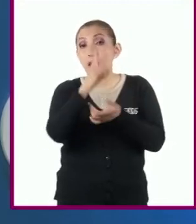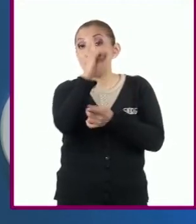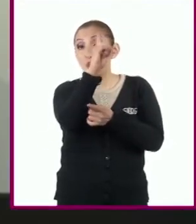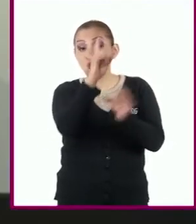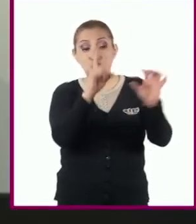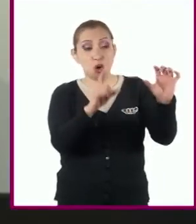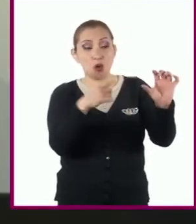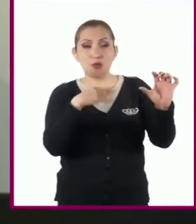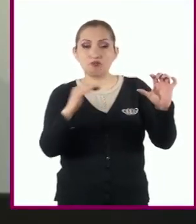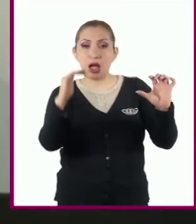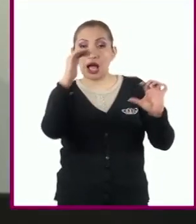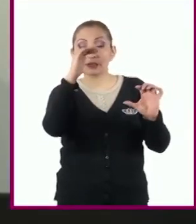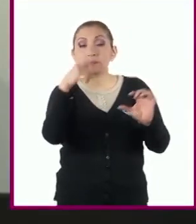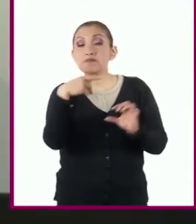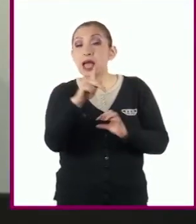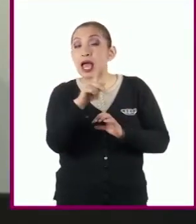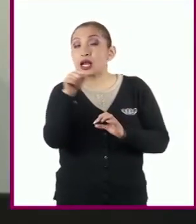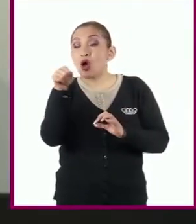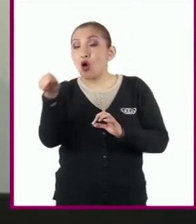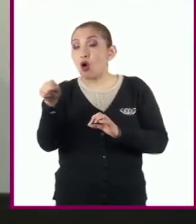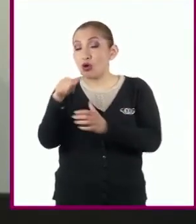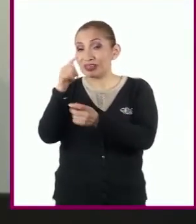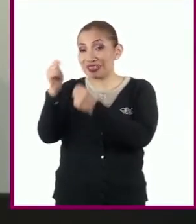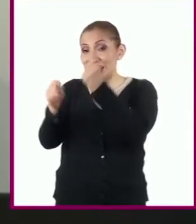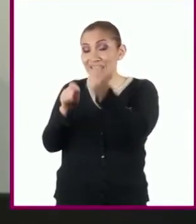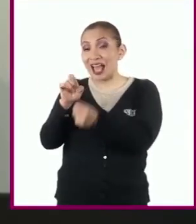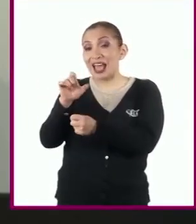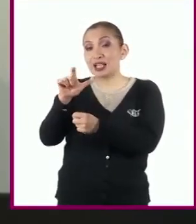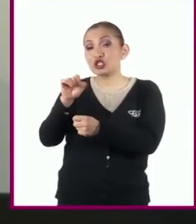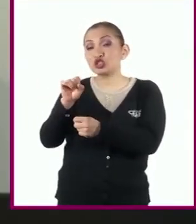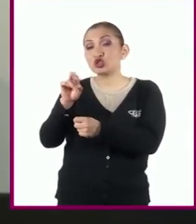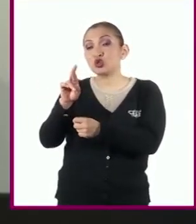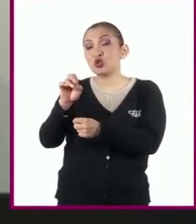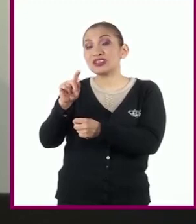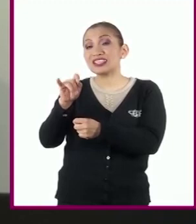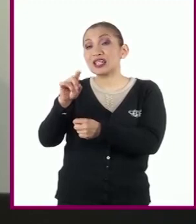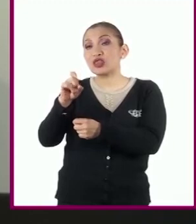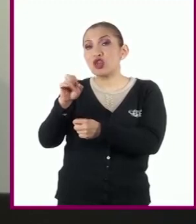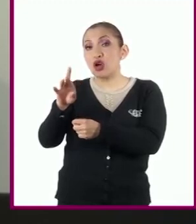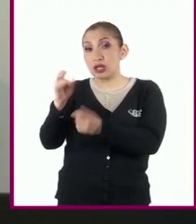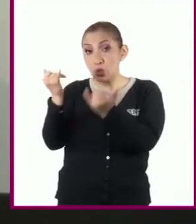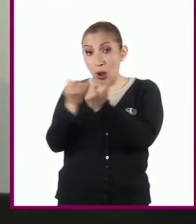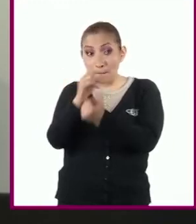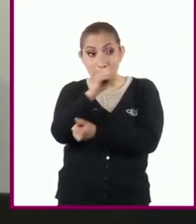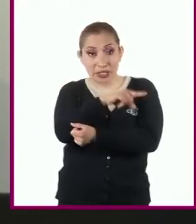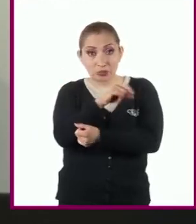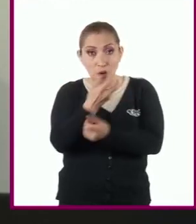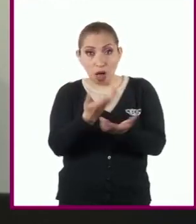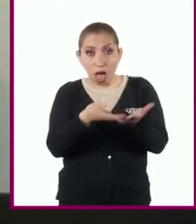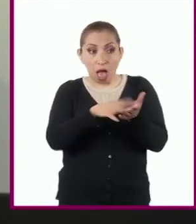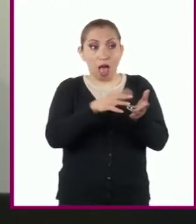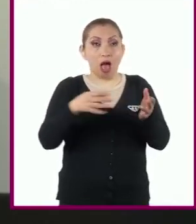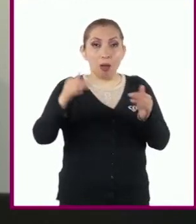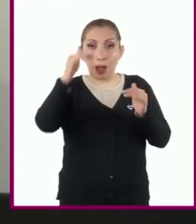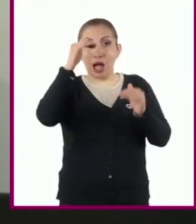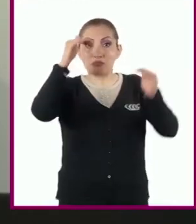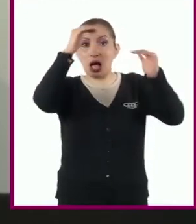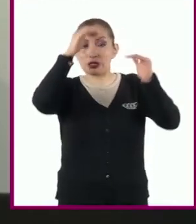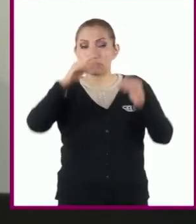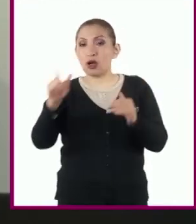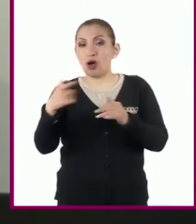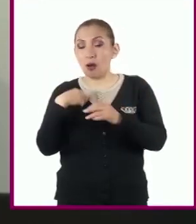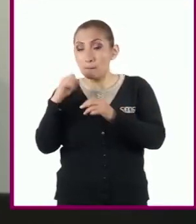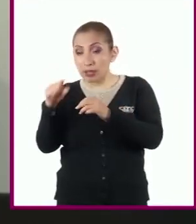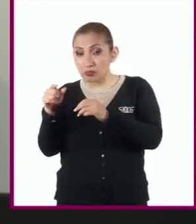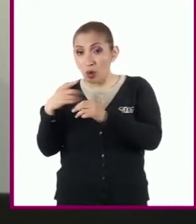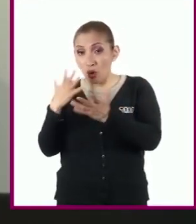artículo. Pero en el caso del local El Surtidor, no se tiene el mismo factor interno ni el factor